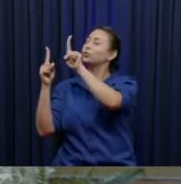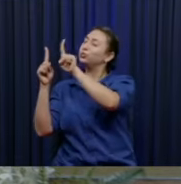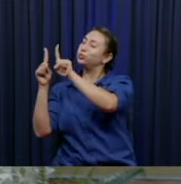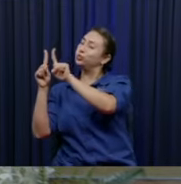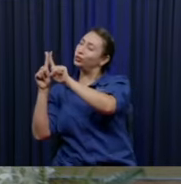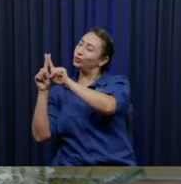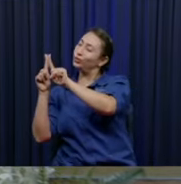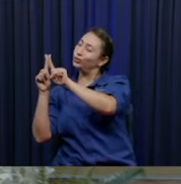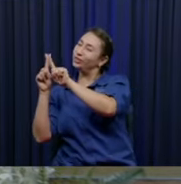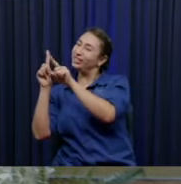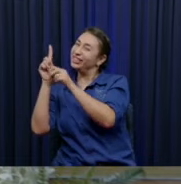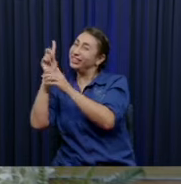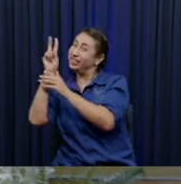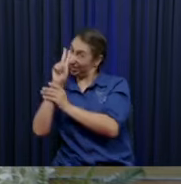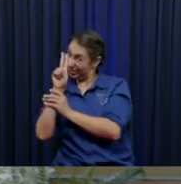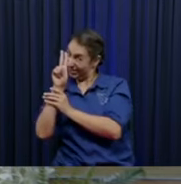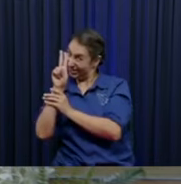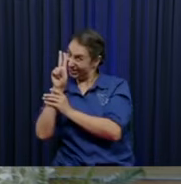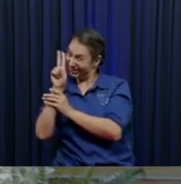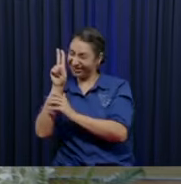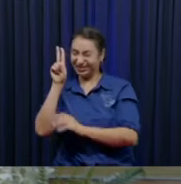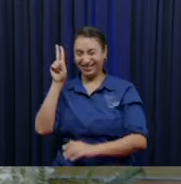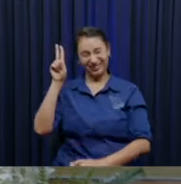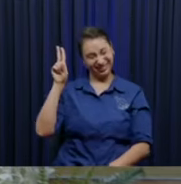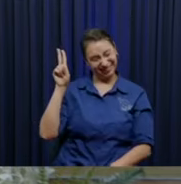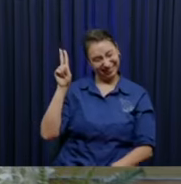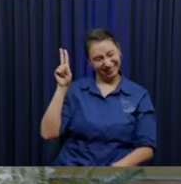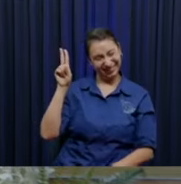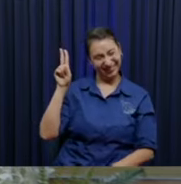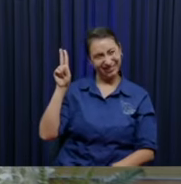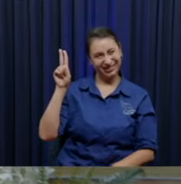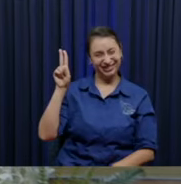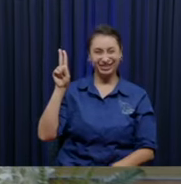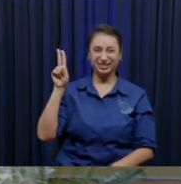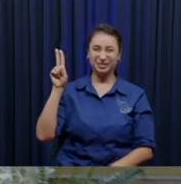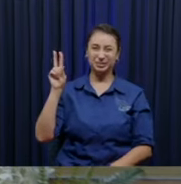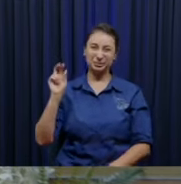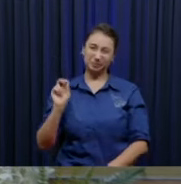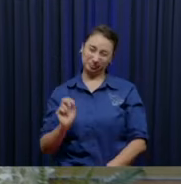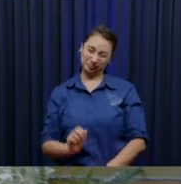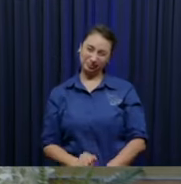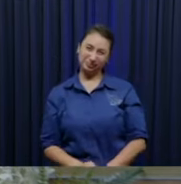bien dicen, hay alguna ayuda idónea, ¿verdad? Pero esa ya es otra cosa.